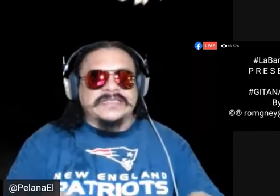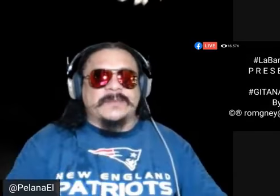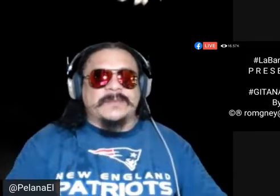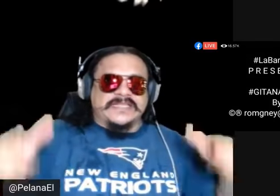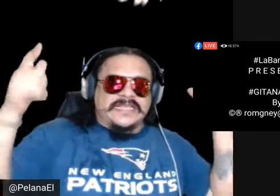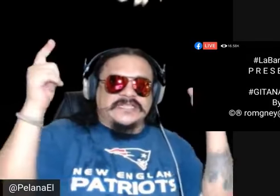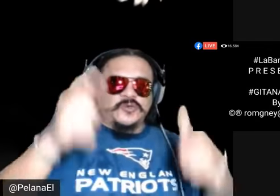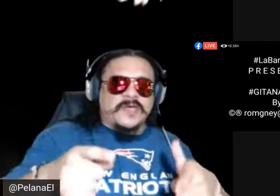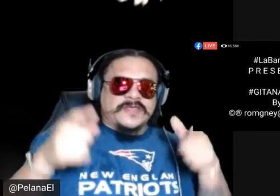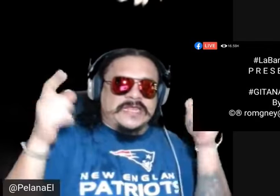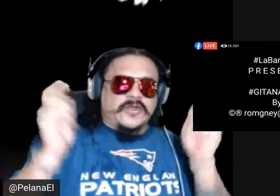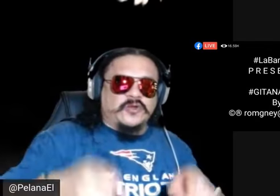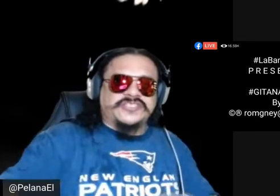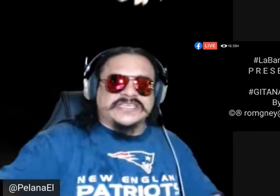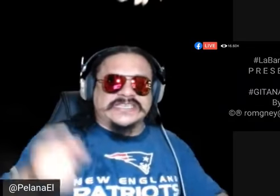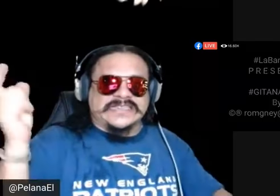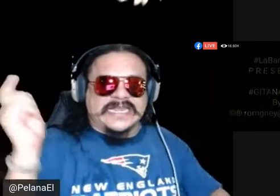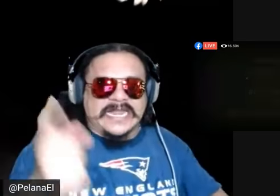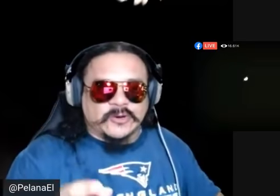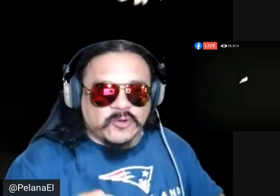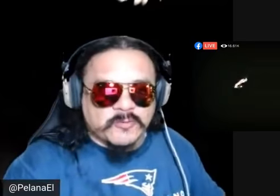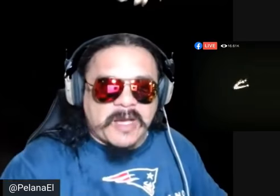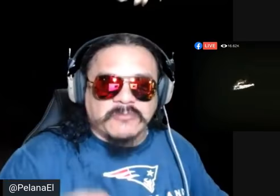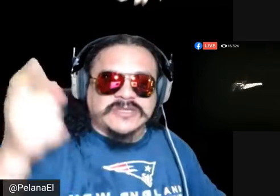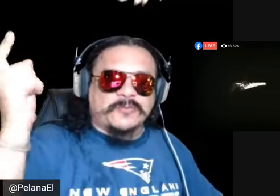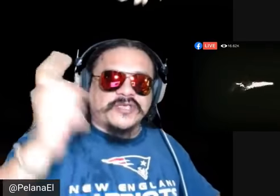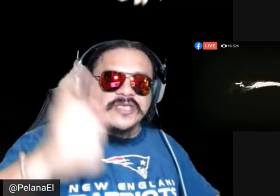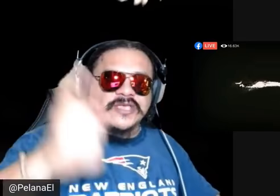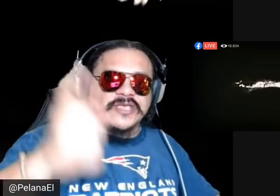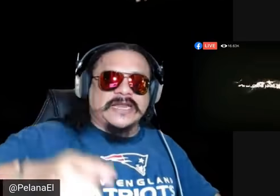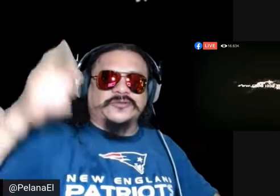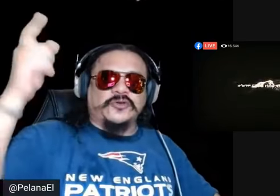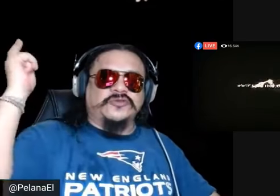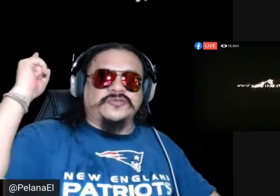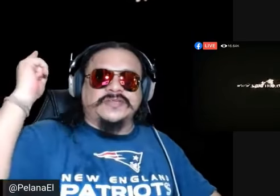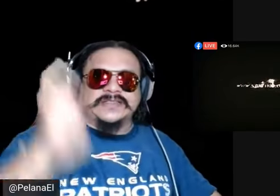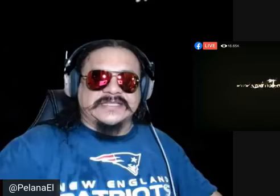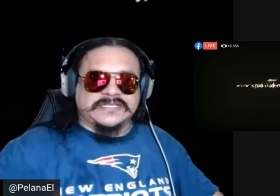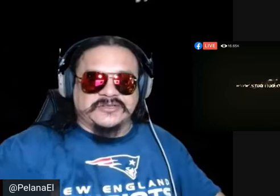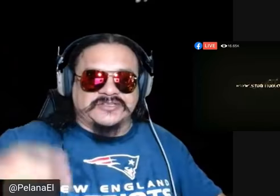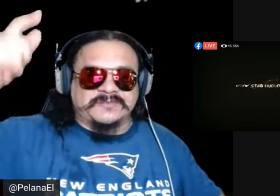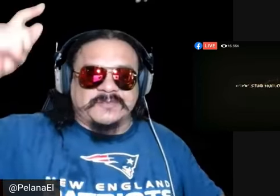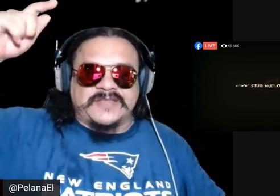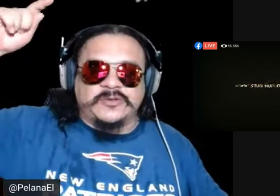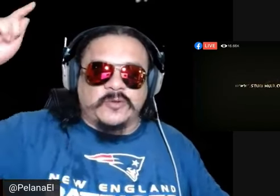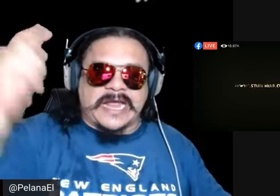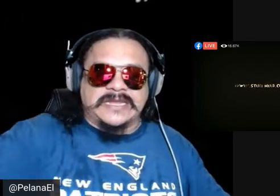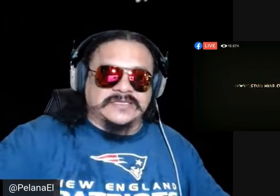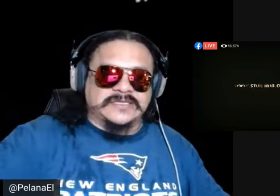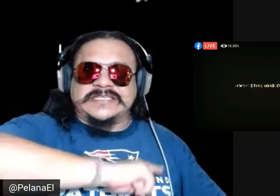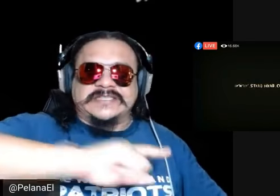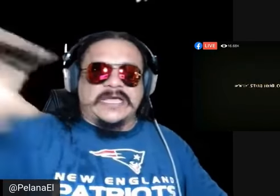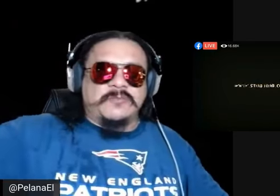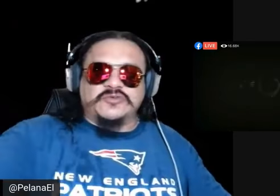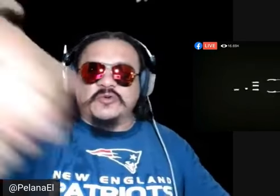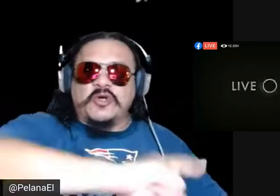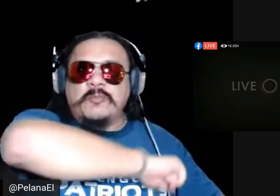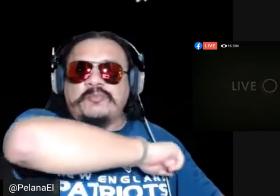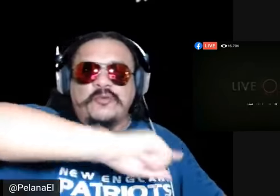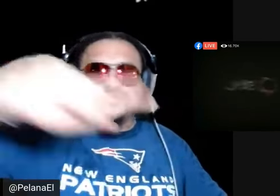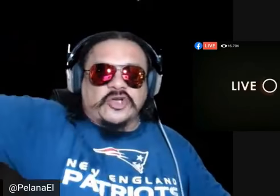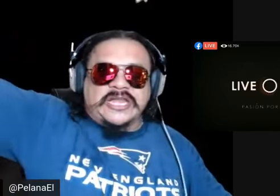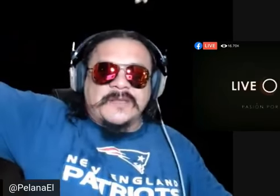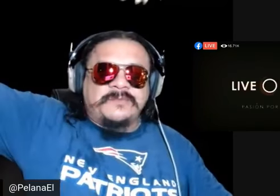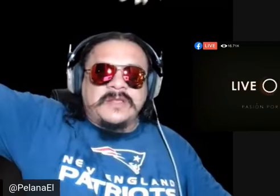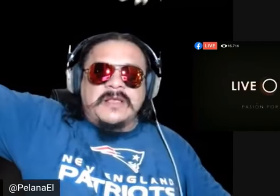Viernes a partir de las 9 de la noche, Gitana Rock. Vamos a apoyar a todos nuestros artistas y nuestras bandas locales. No necesitamos un